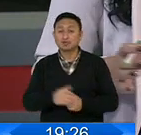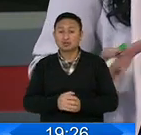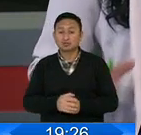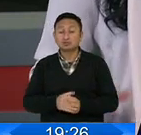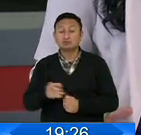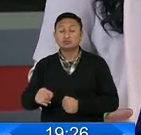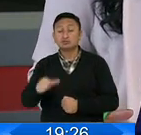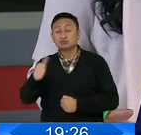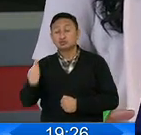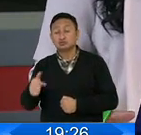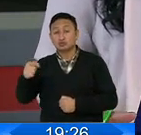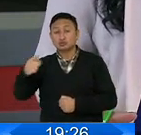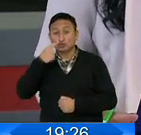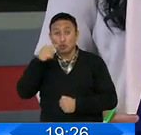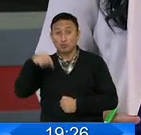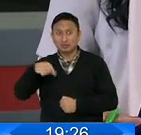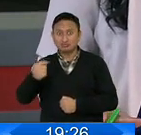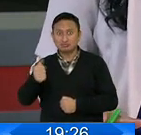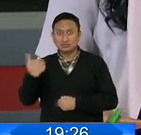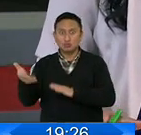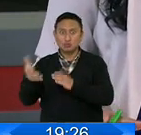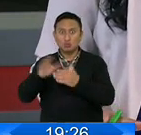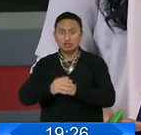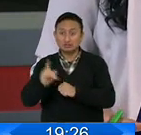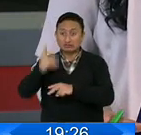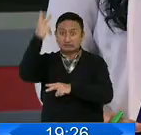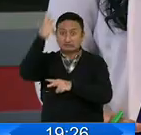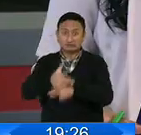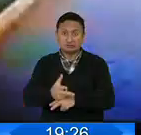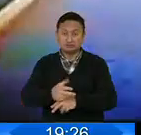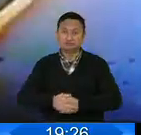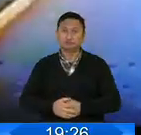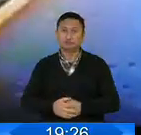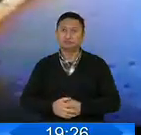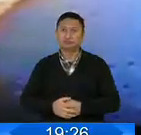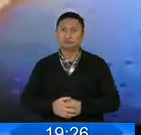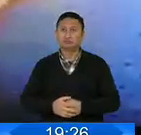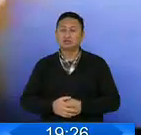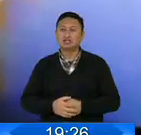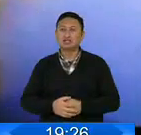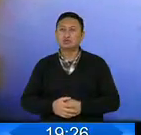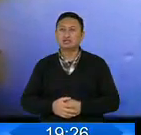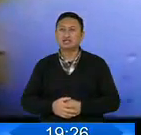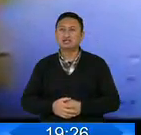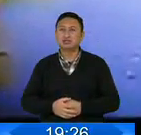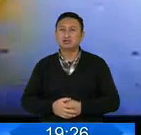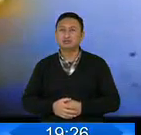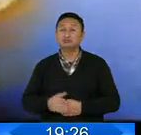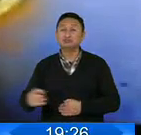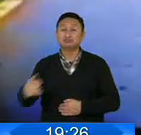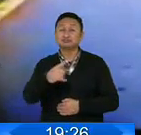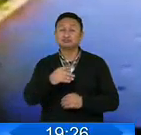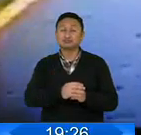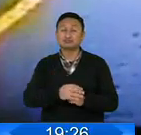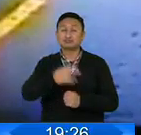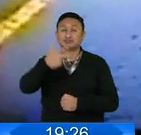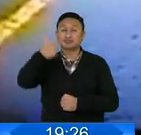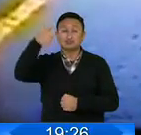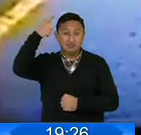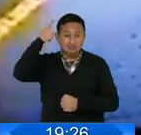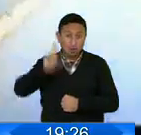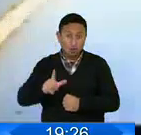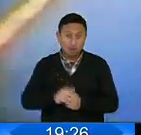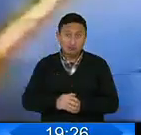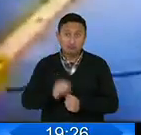el otro, un hombre se salvó de morir de milagro. Se trata de la vía San Pedro Las Chinchas en Loja. La cámara